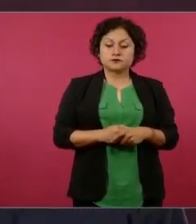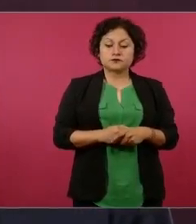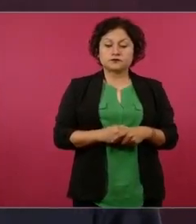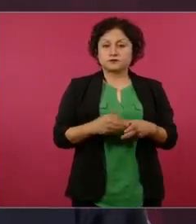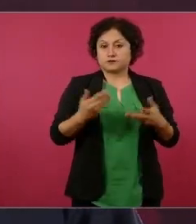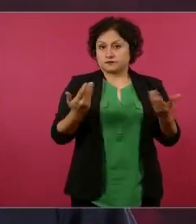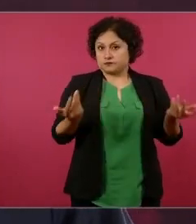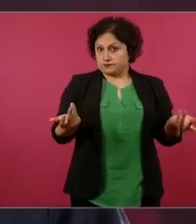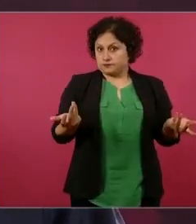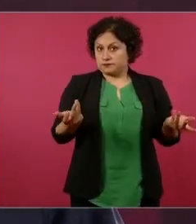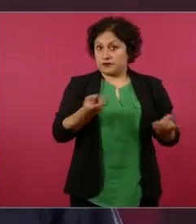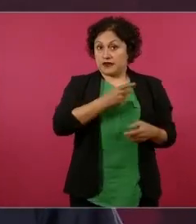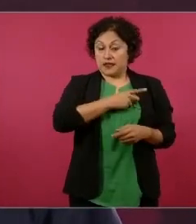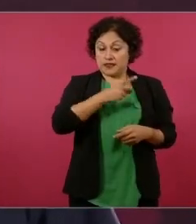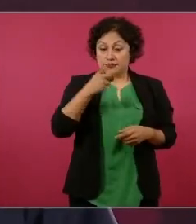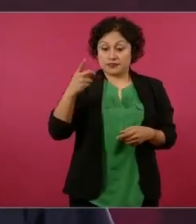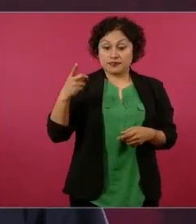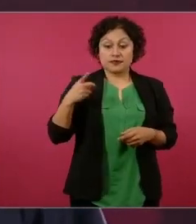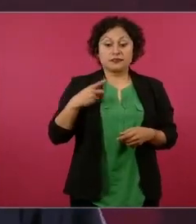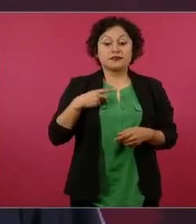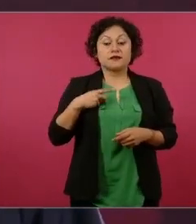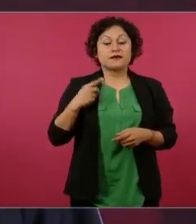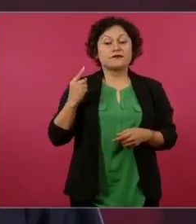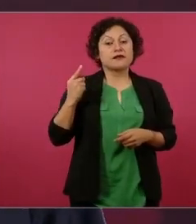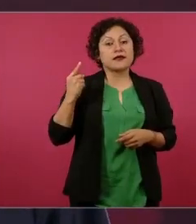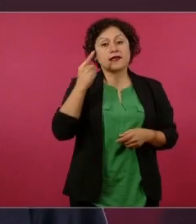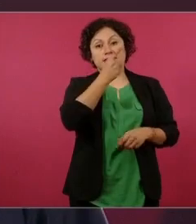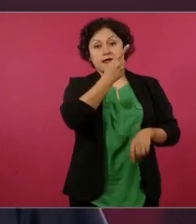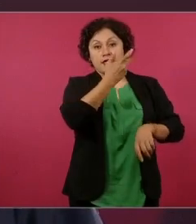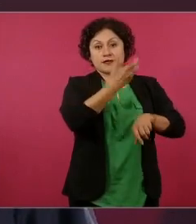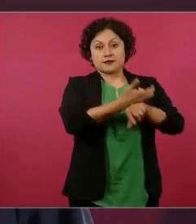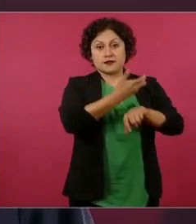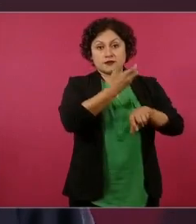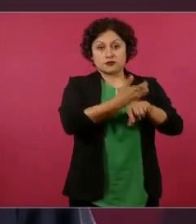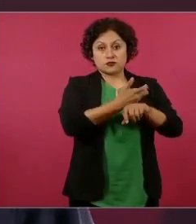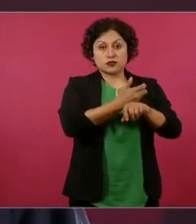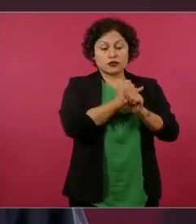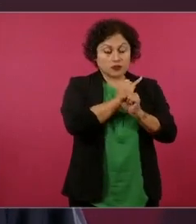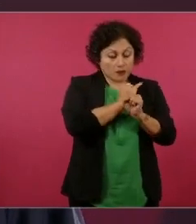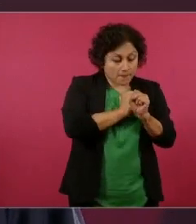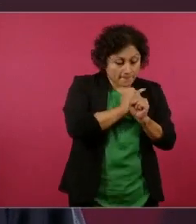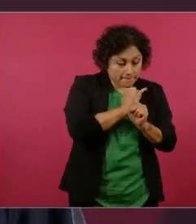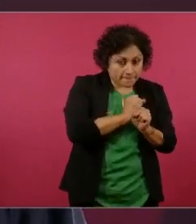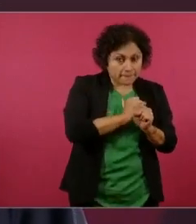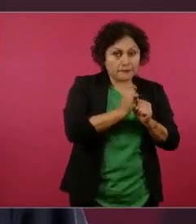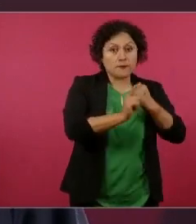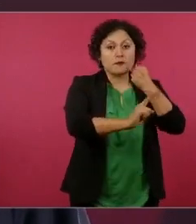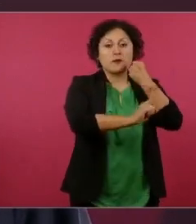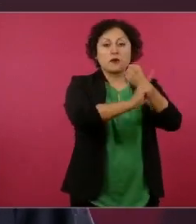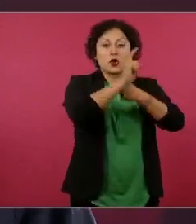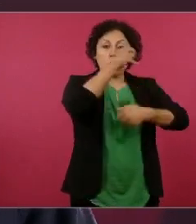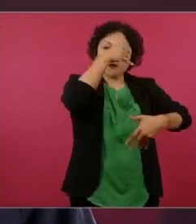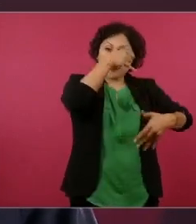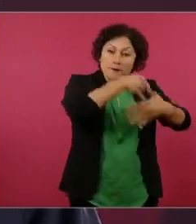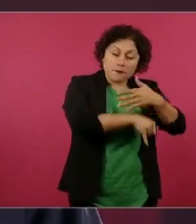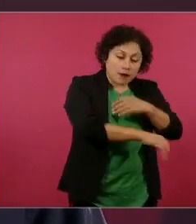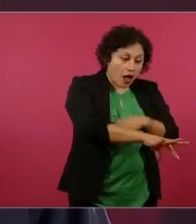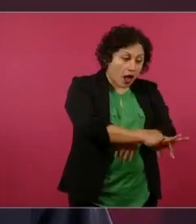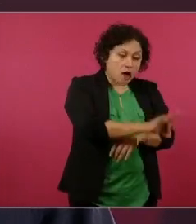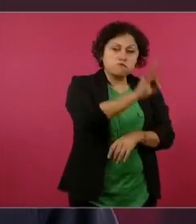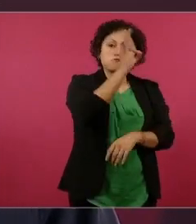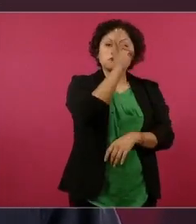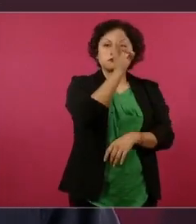se atiende el problema de origen, las causas? ¿Por qué hay